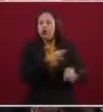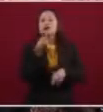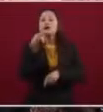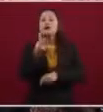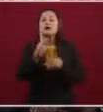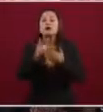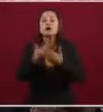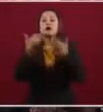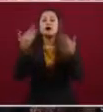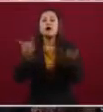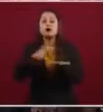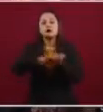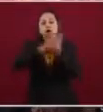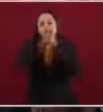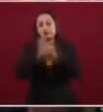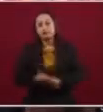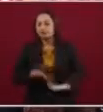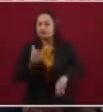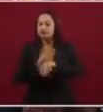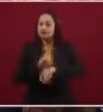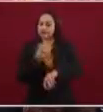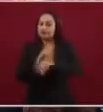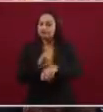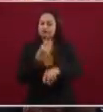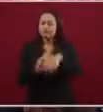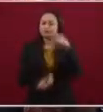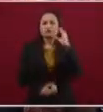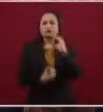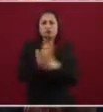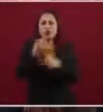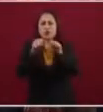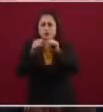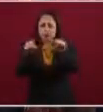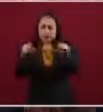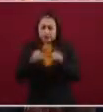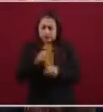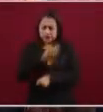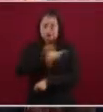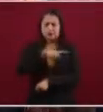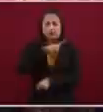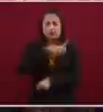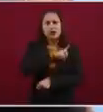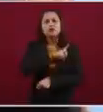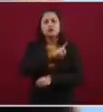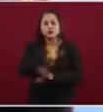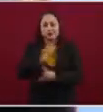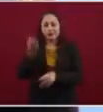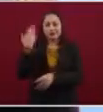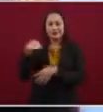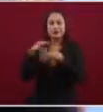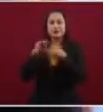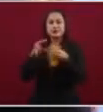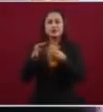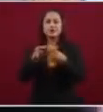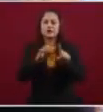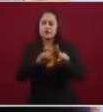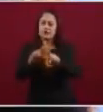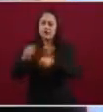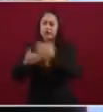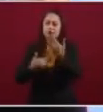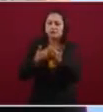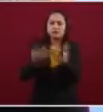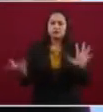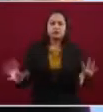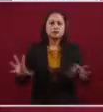proceso de renovación en el sector salud como ya lo mencionaron estamos haciendo una fusión de todos nuestros servicios pero estamos